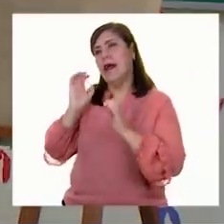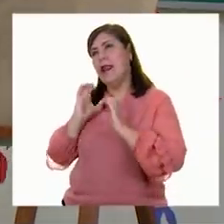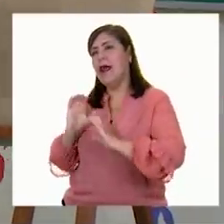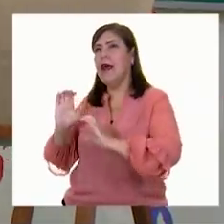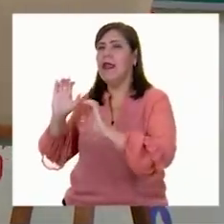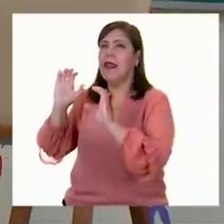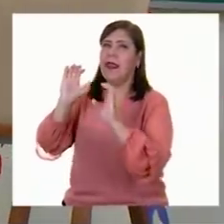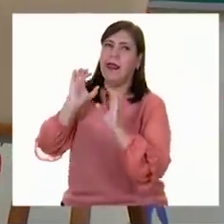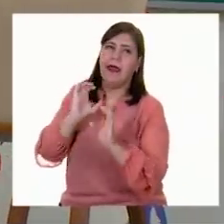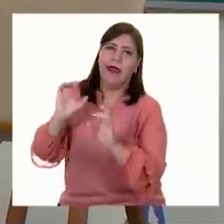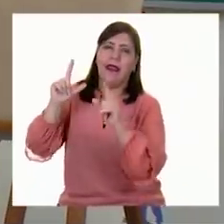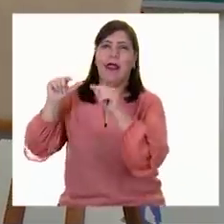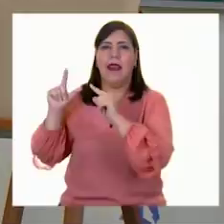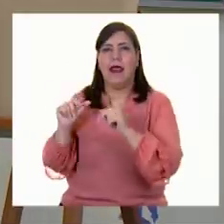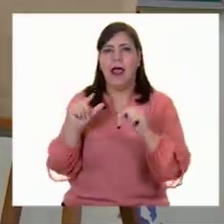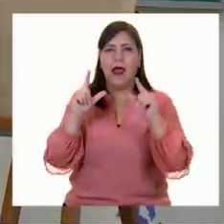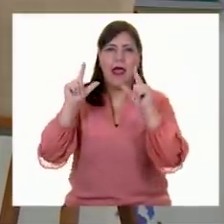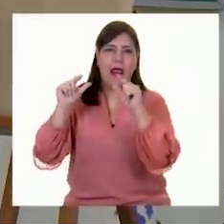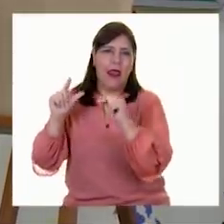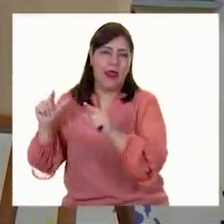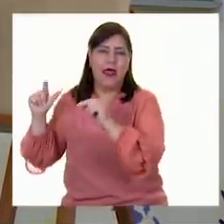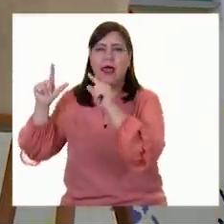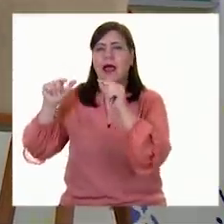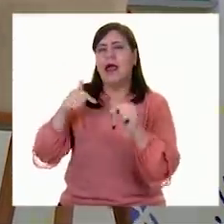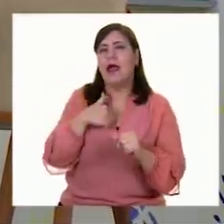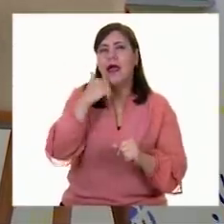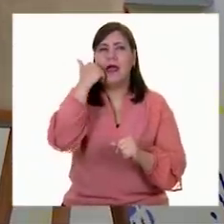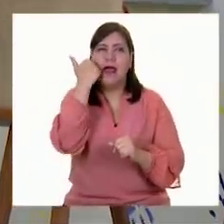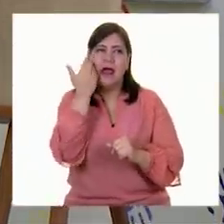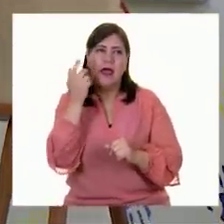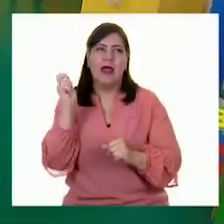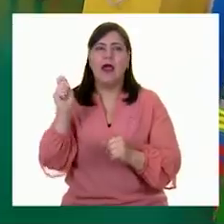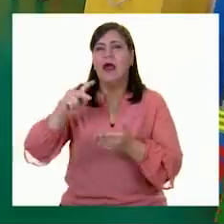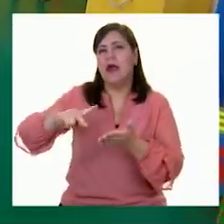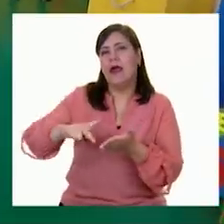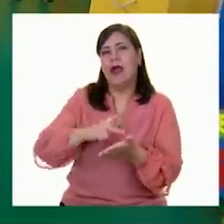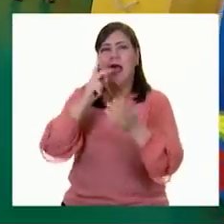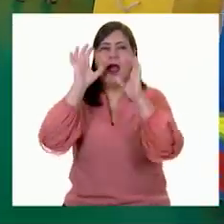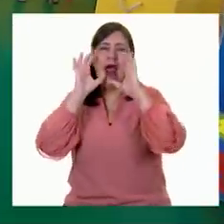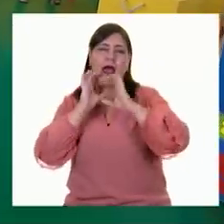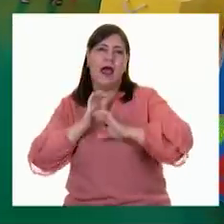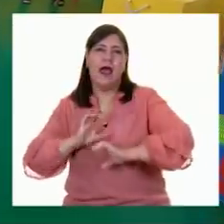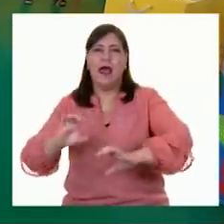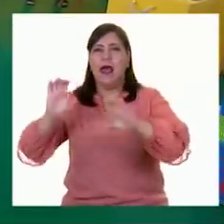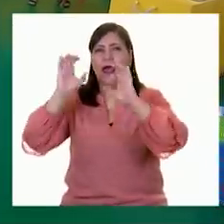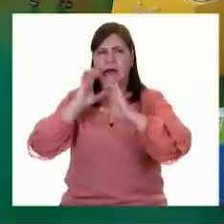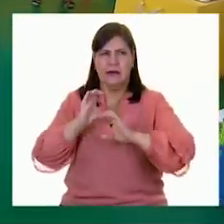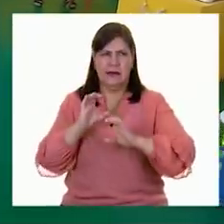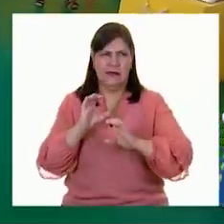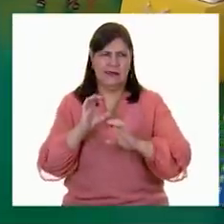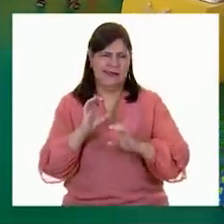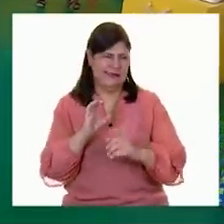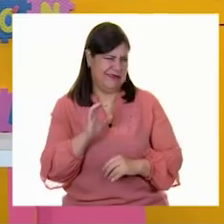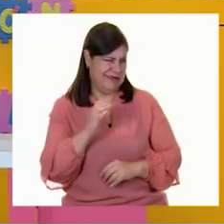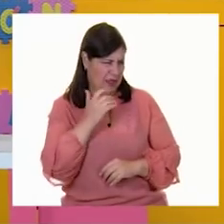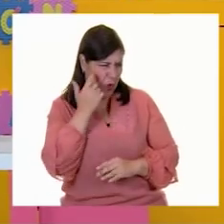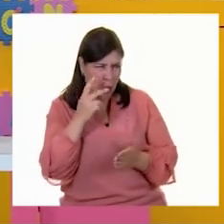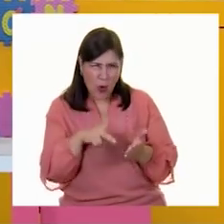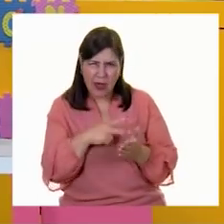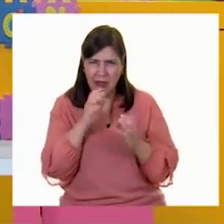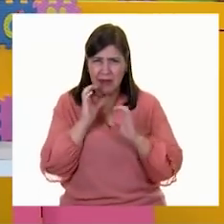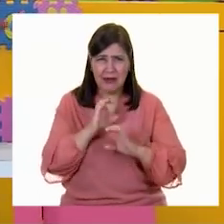la, la, la, la, la, quiero de nuevo cantar. ¿Quiero de nuevo